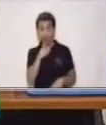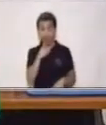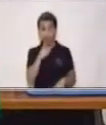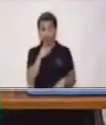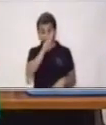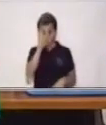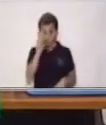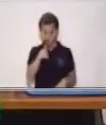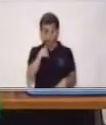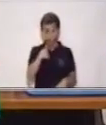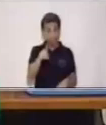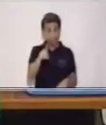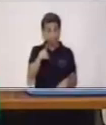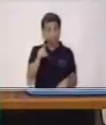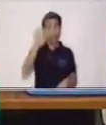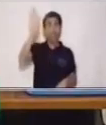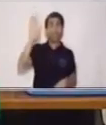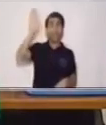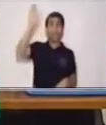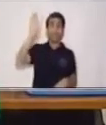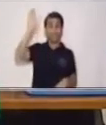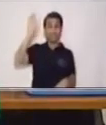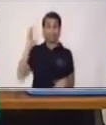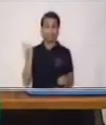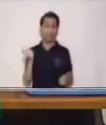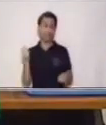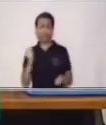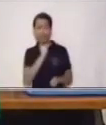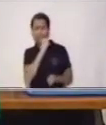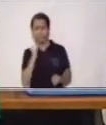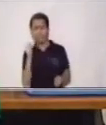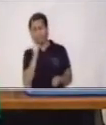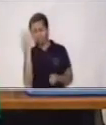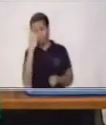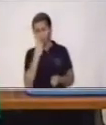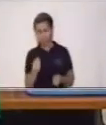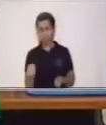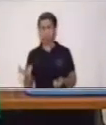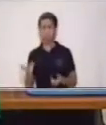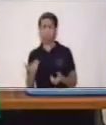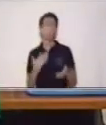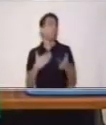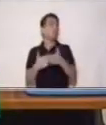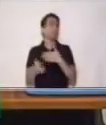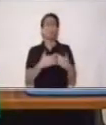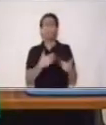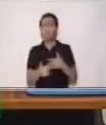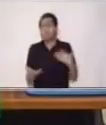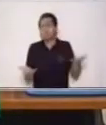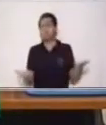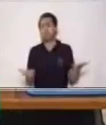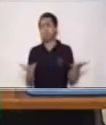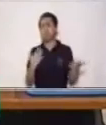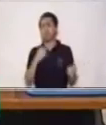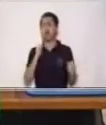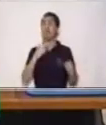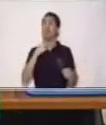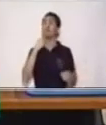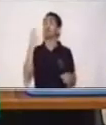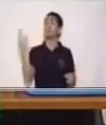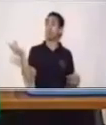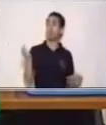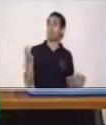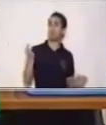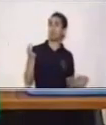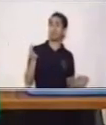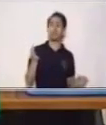decir yo, ¿verdad? Porque cantar es muy bonito, es lindo cantar. No importa que no tengamos la mejor voz. Lo